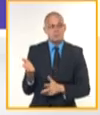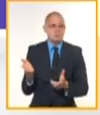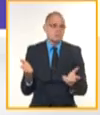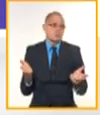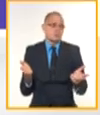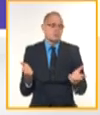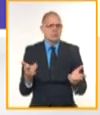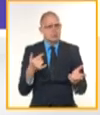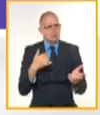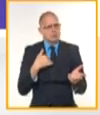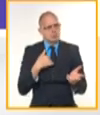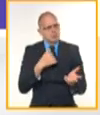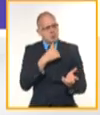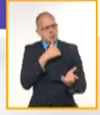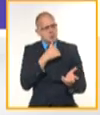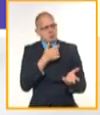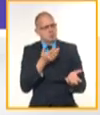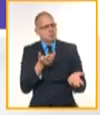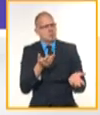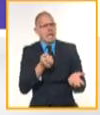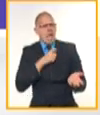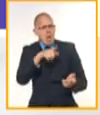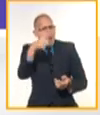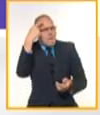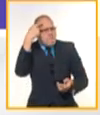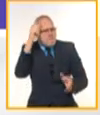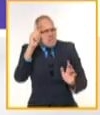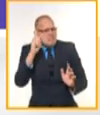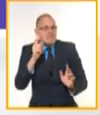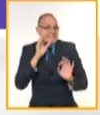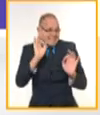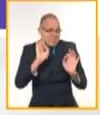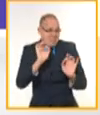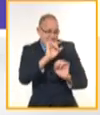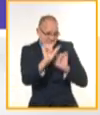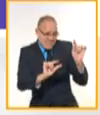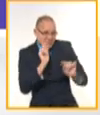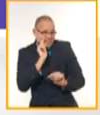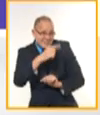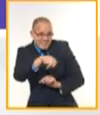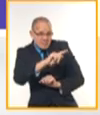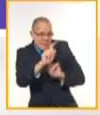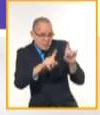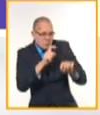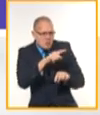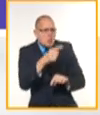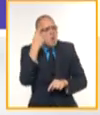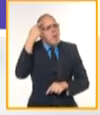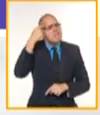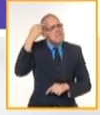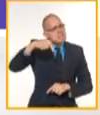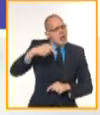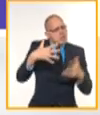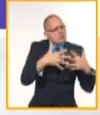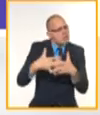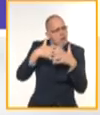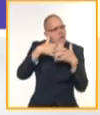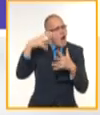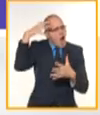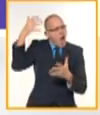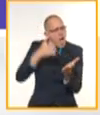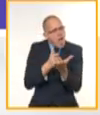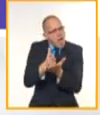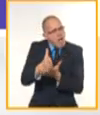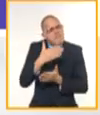siempre. ¿Usted cree que el país va en el camino equivocado o en el camino correcto? Y en apenas un